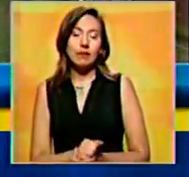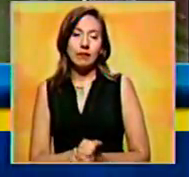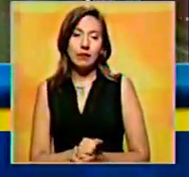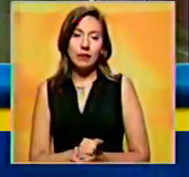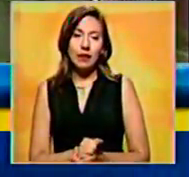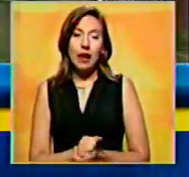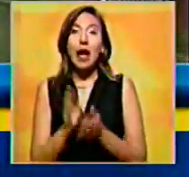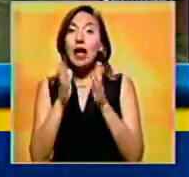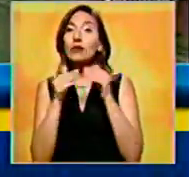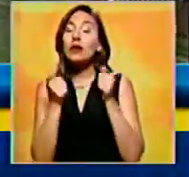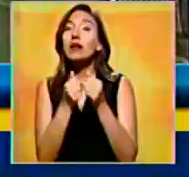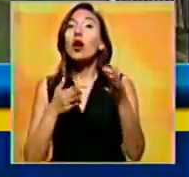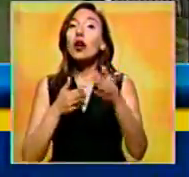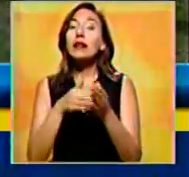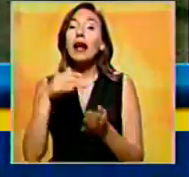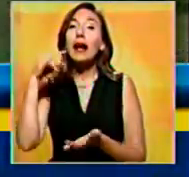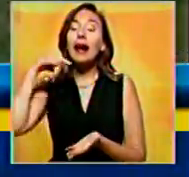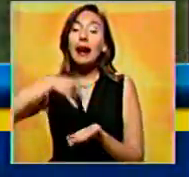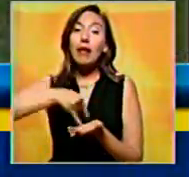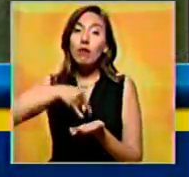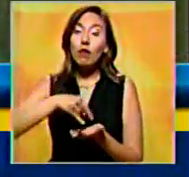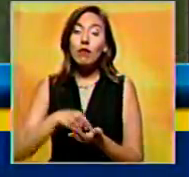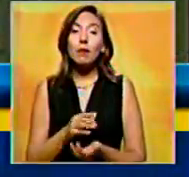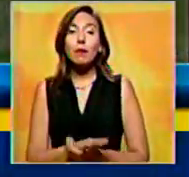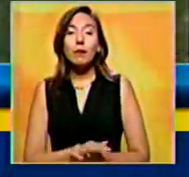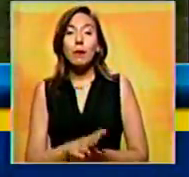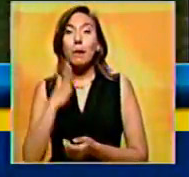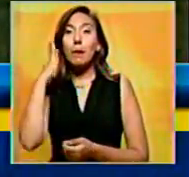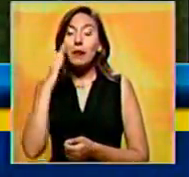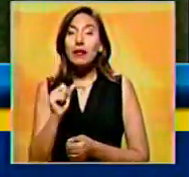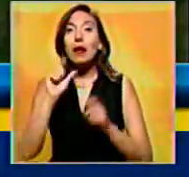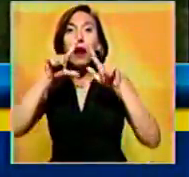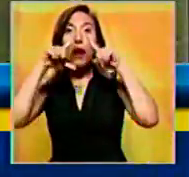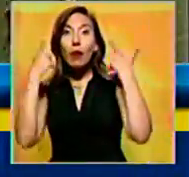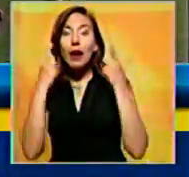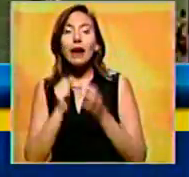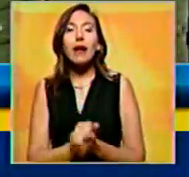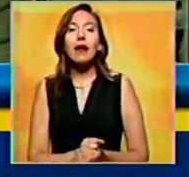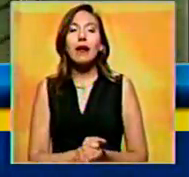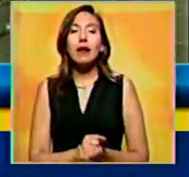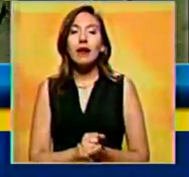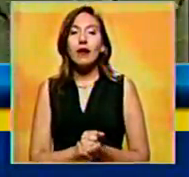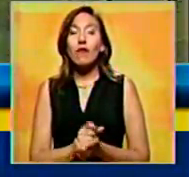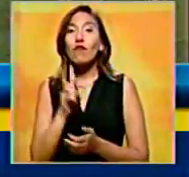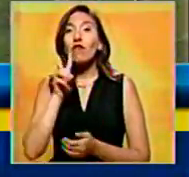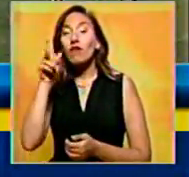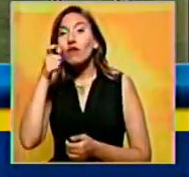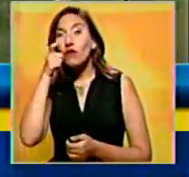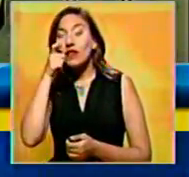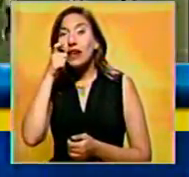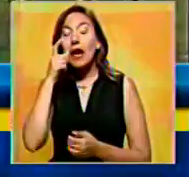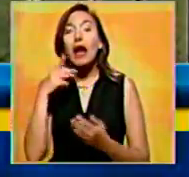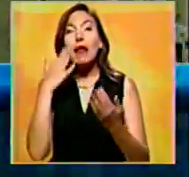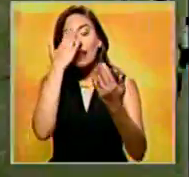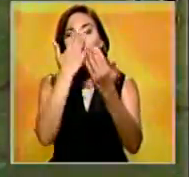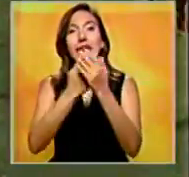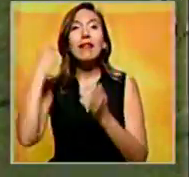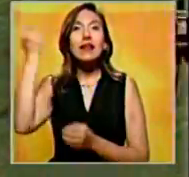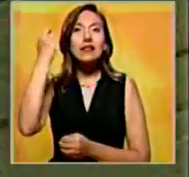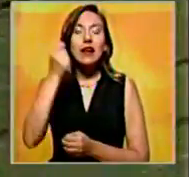Deportivo Anzoátegui contra el Carabobo, el Deportivo Petare frente al Deportivo La Guaira, el Atlético El Vigía ante Llaneros y Atlético Venezuela